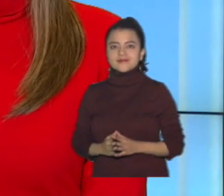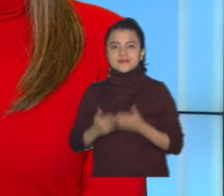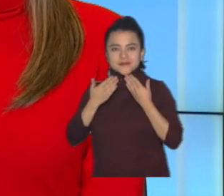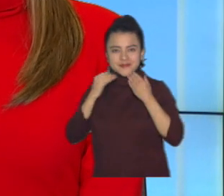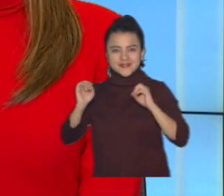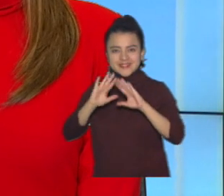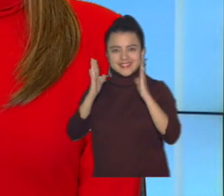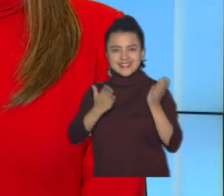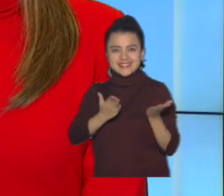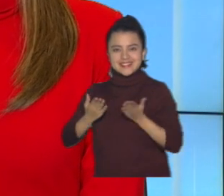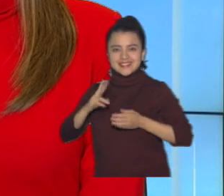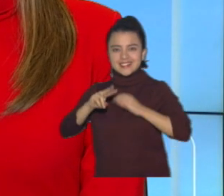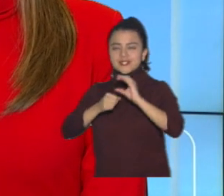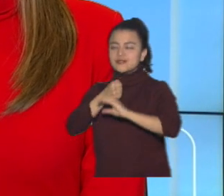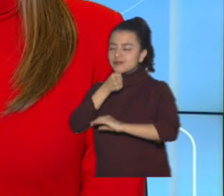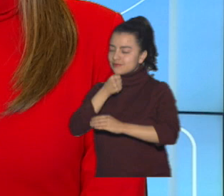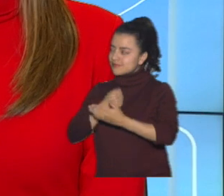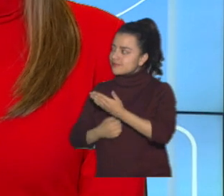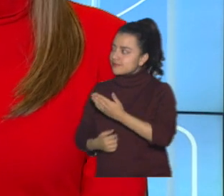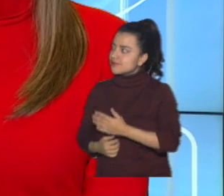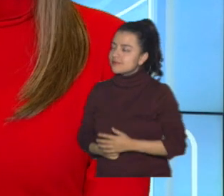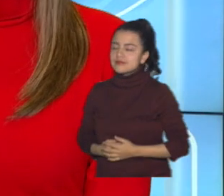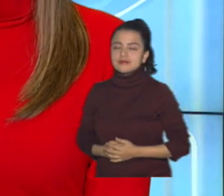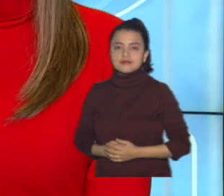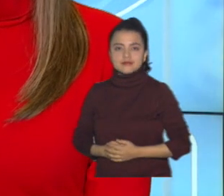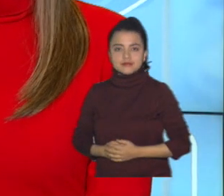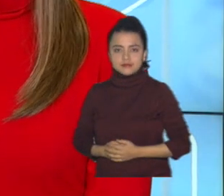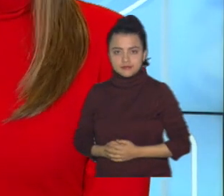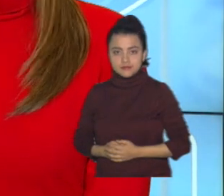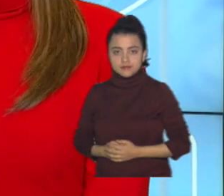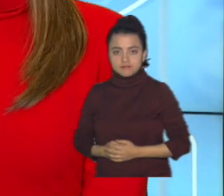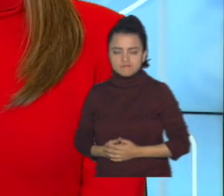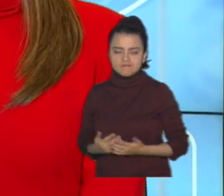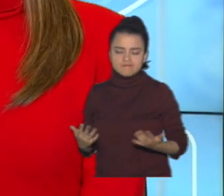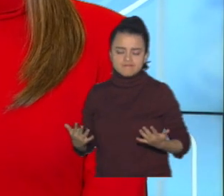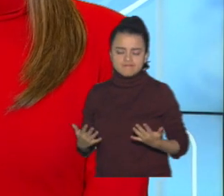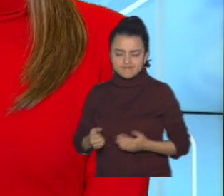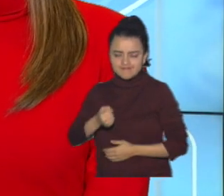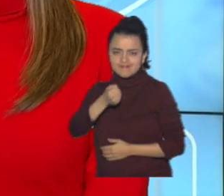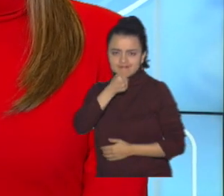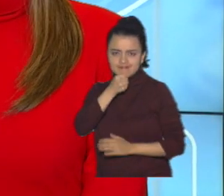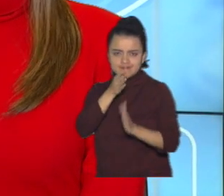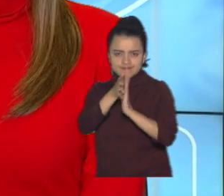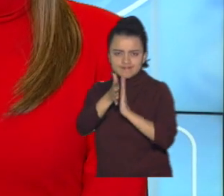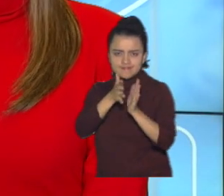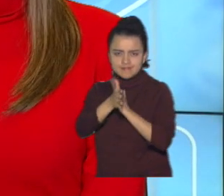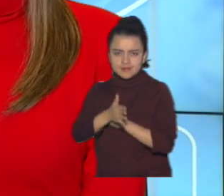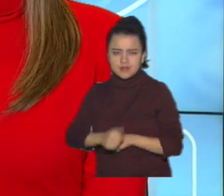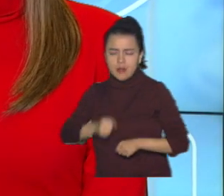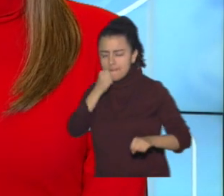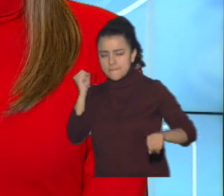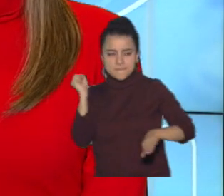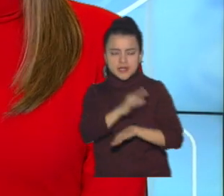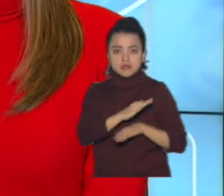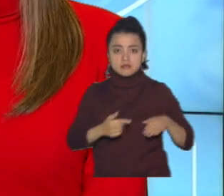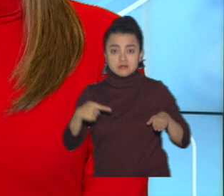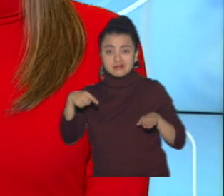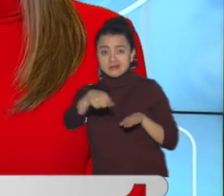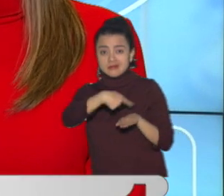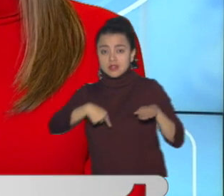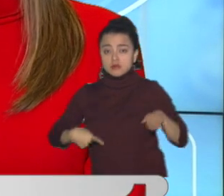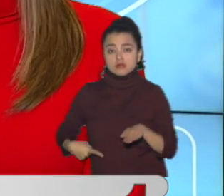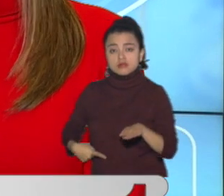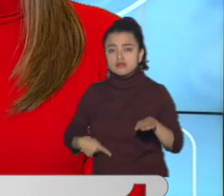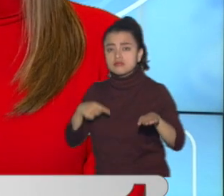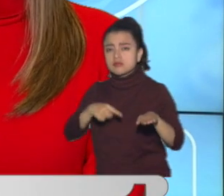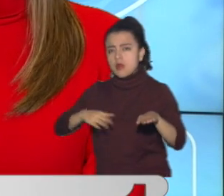Muy buenos días, bienvenidos a Noticentro 1 CMI. Una nueva emboscada contra una patrulla de la policía deja una